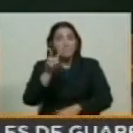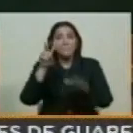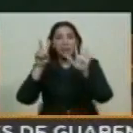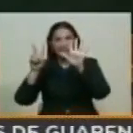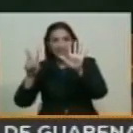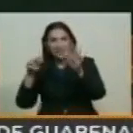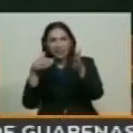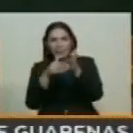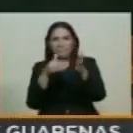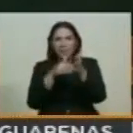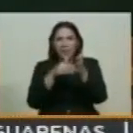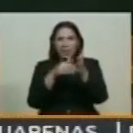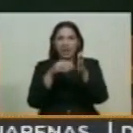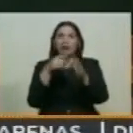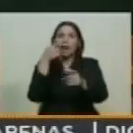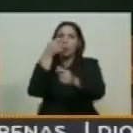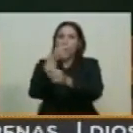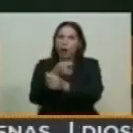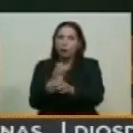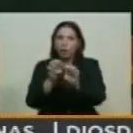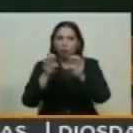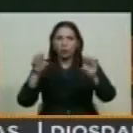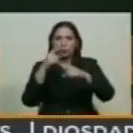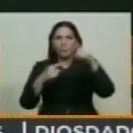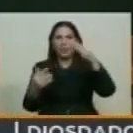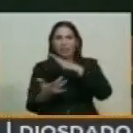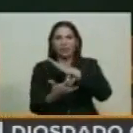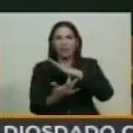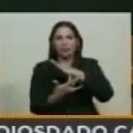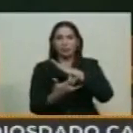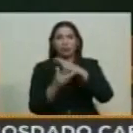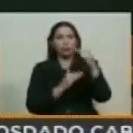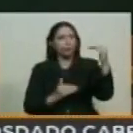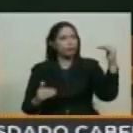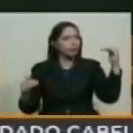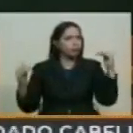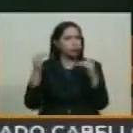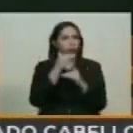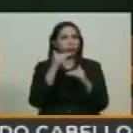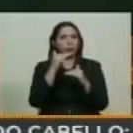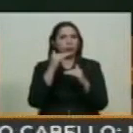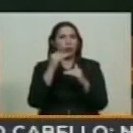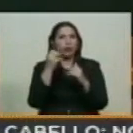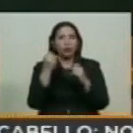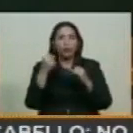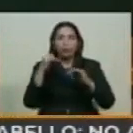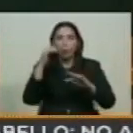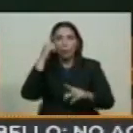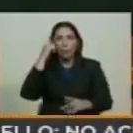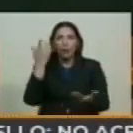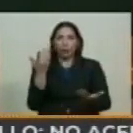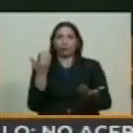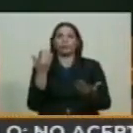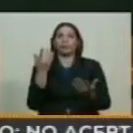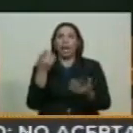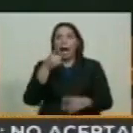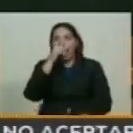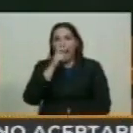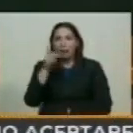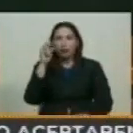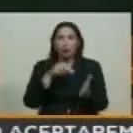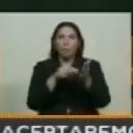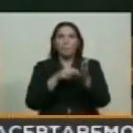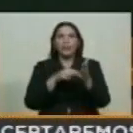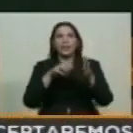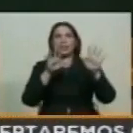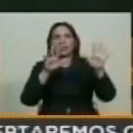graduando en la educación media técnica, supera las cifras del año 2017. Gracias, presidente